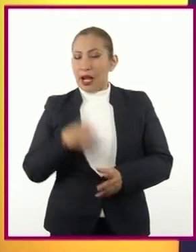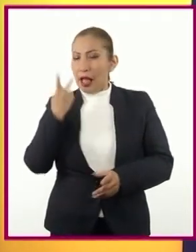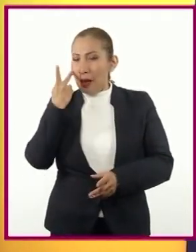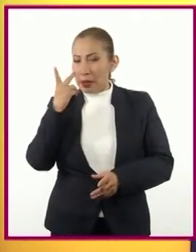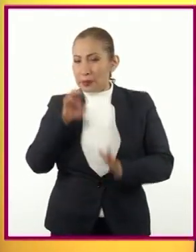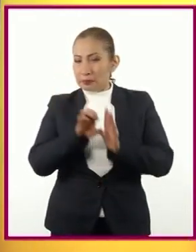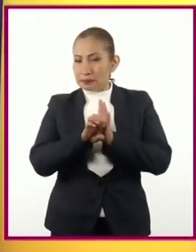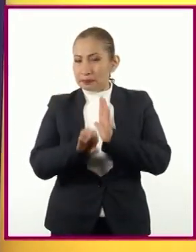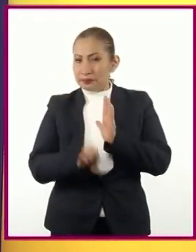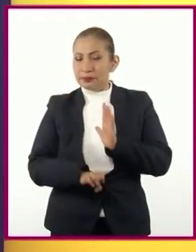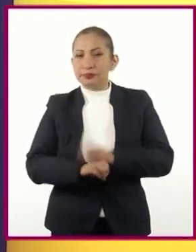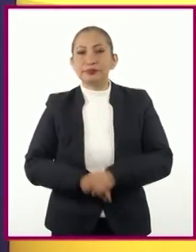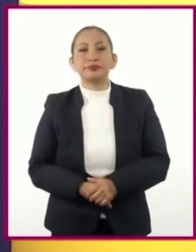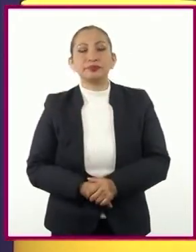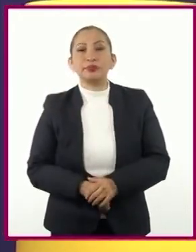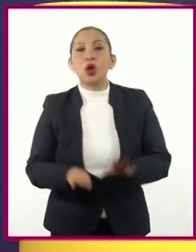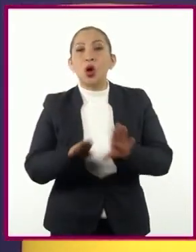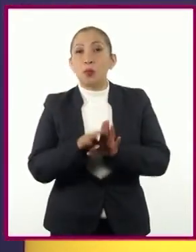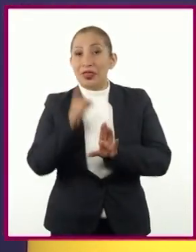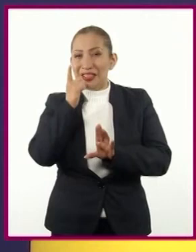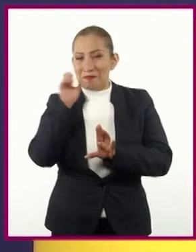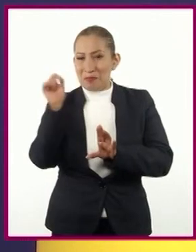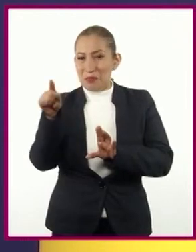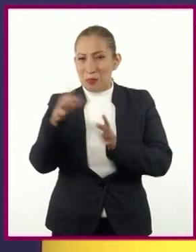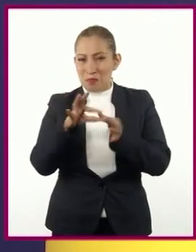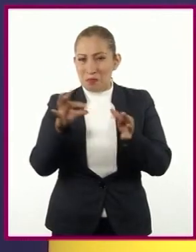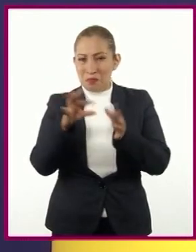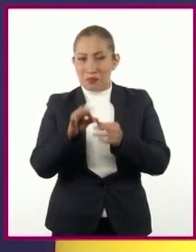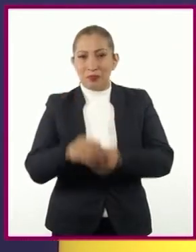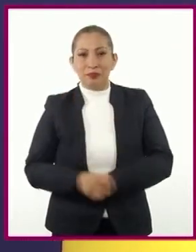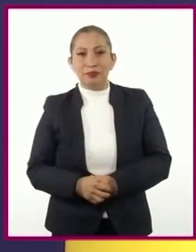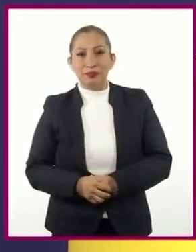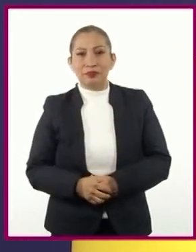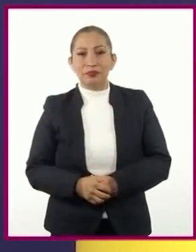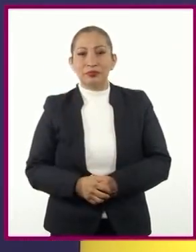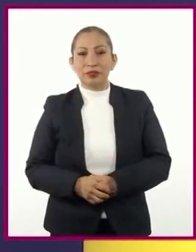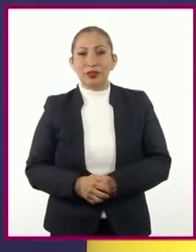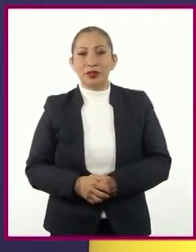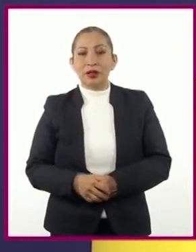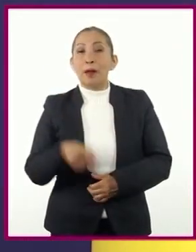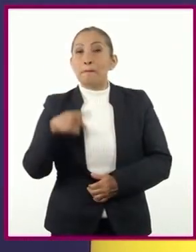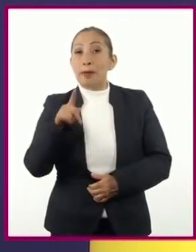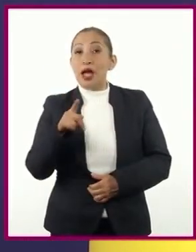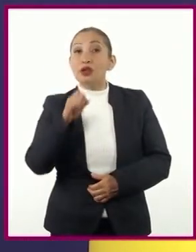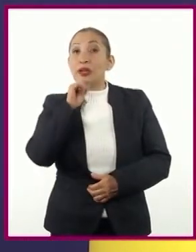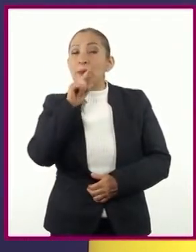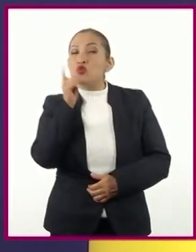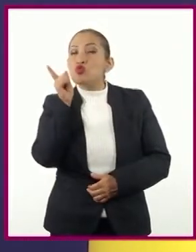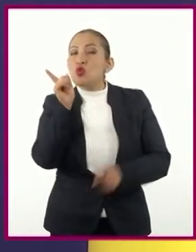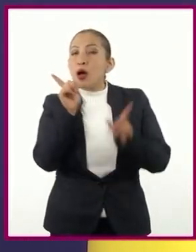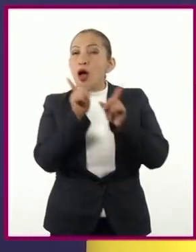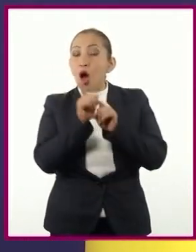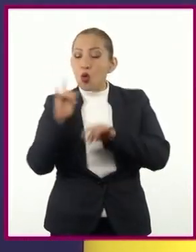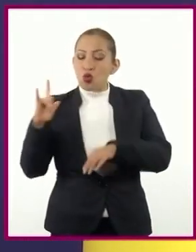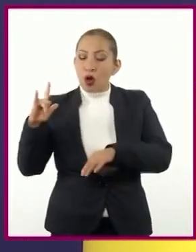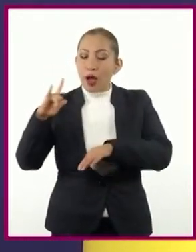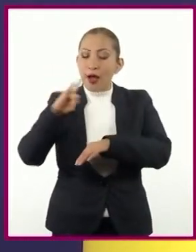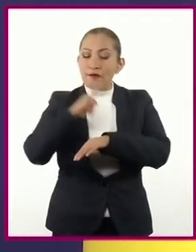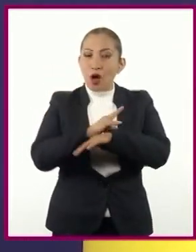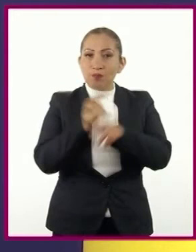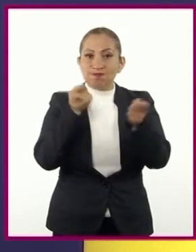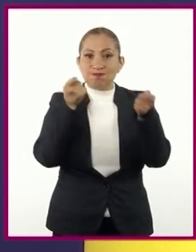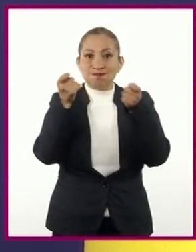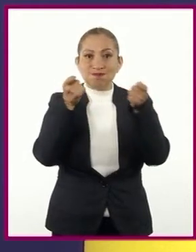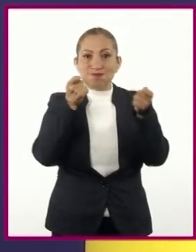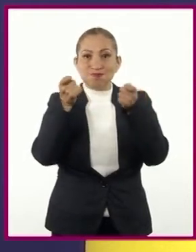Trabajemos un ejemplo, como el que dices, Leslie, pero involucra un pequeño avión a control